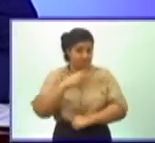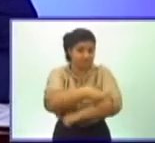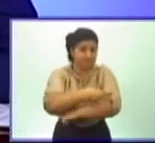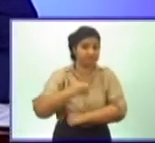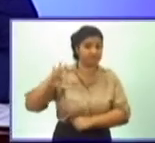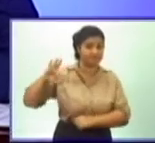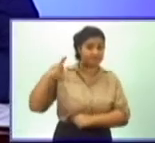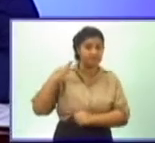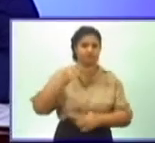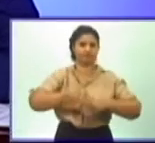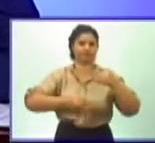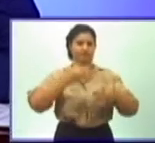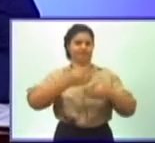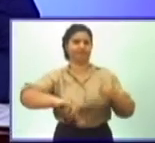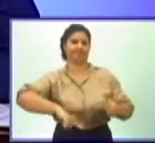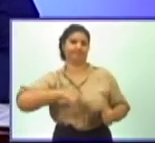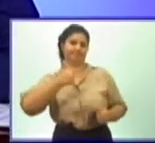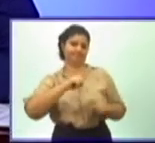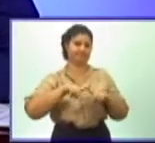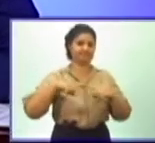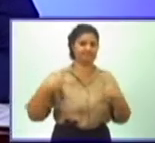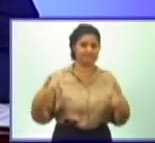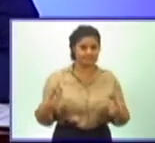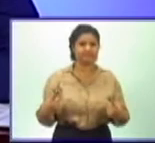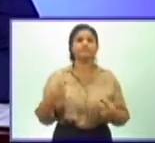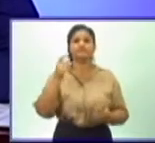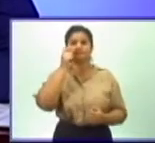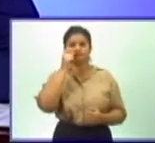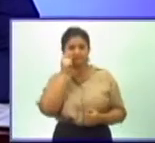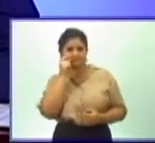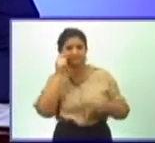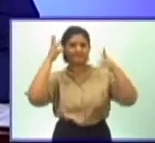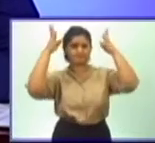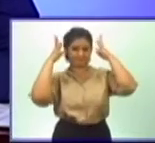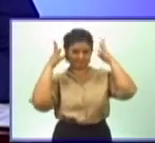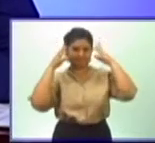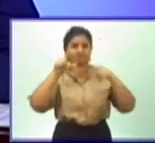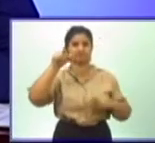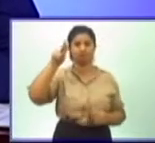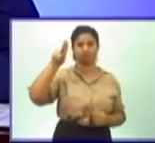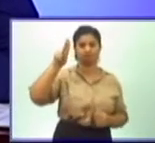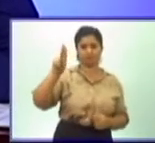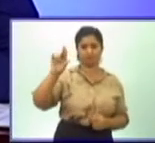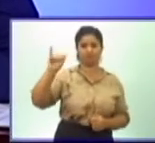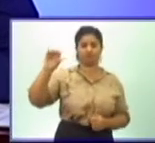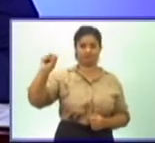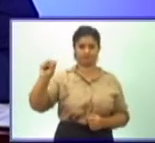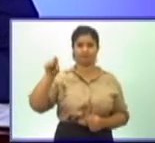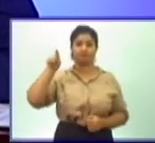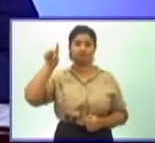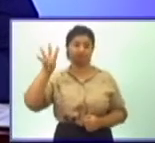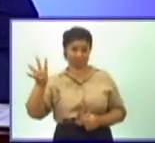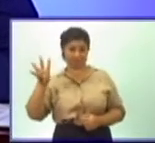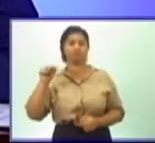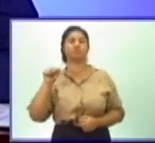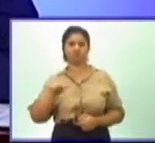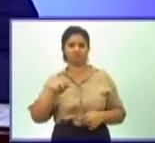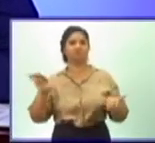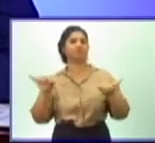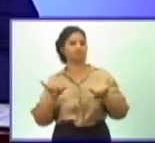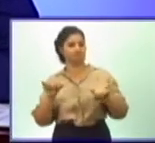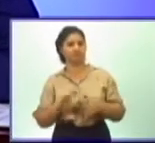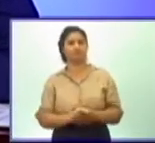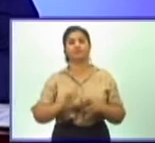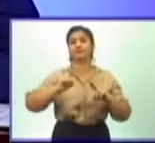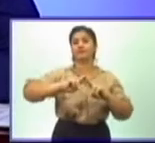arte debido al reinado de Luis XIV. Y el teatro ocupó el lugar cimero en el